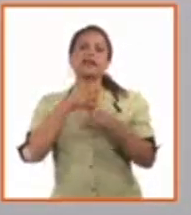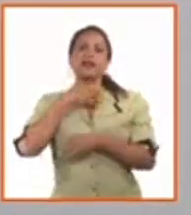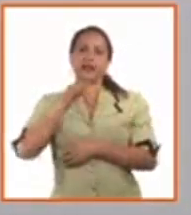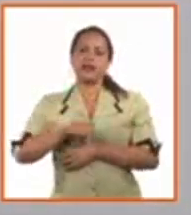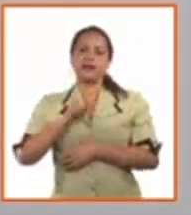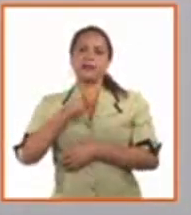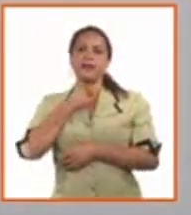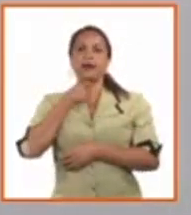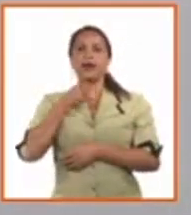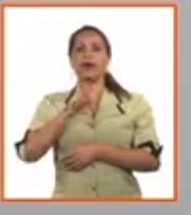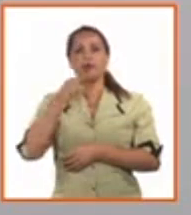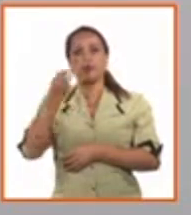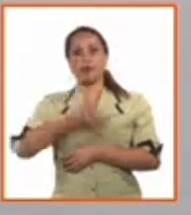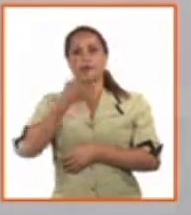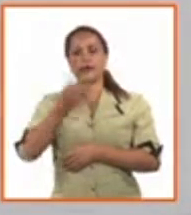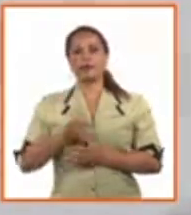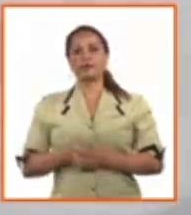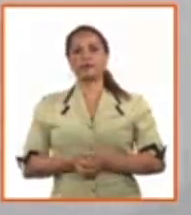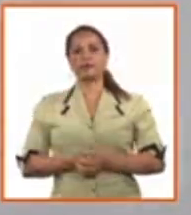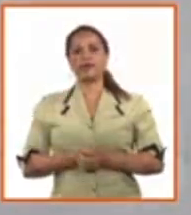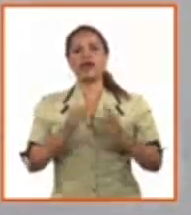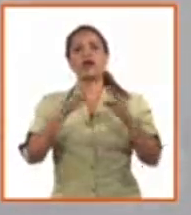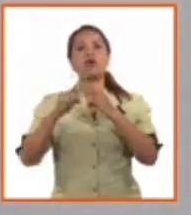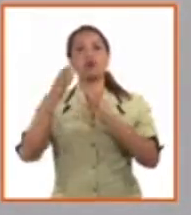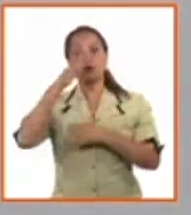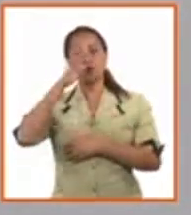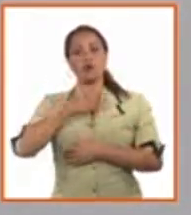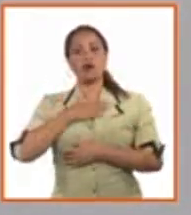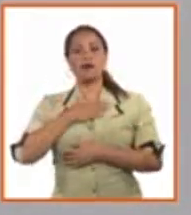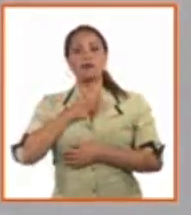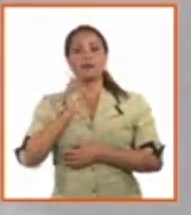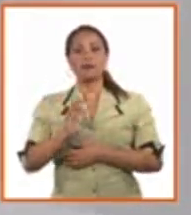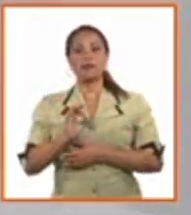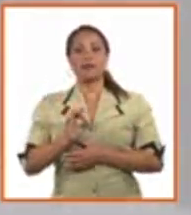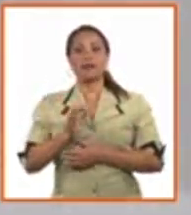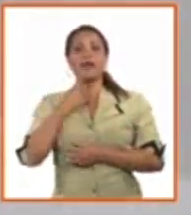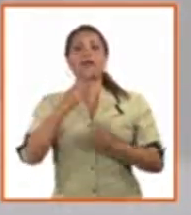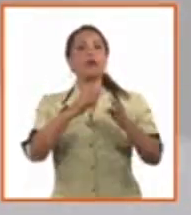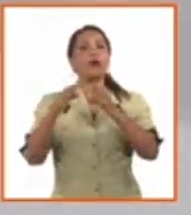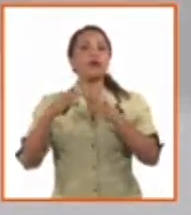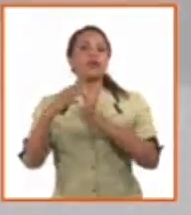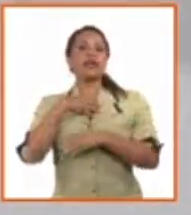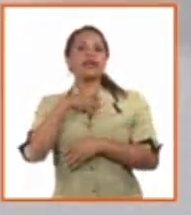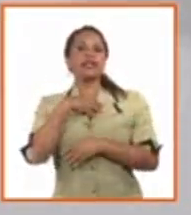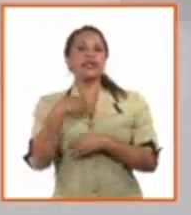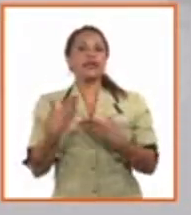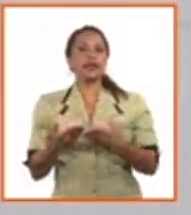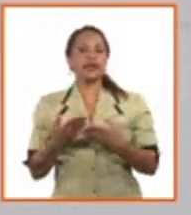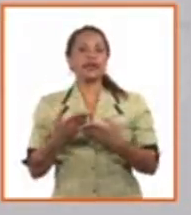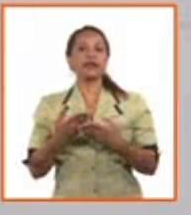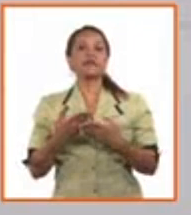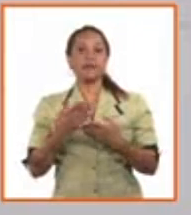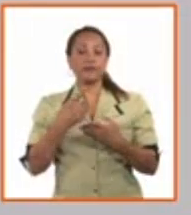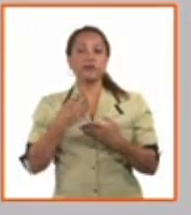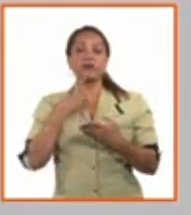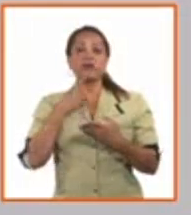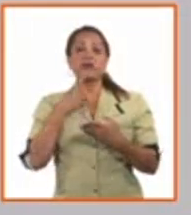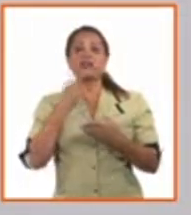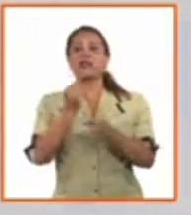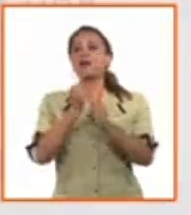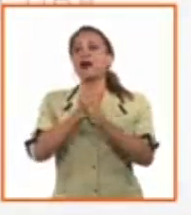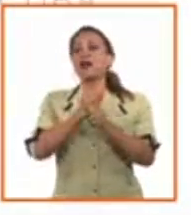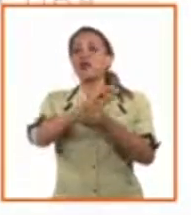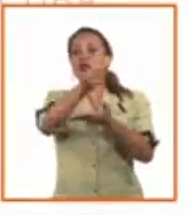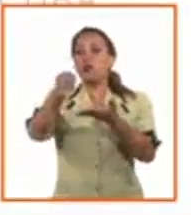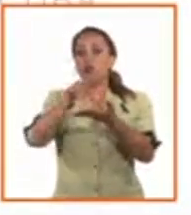solamente para ilustrar en el caso de la comunidad cubana por ejemplo es una comunidad que tiene un a su cargo trabajar